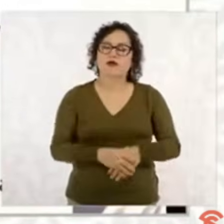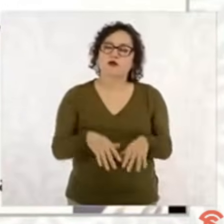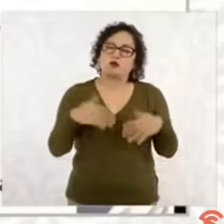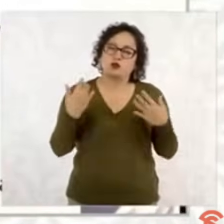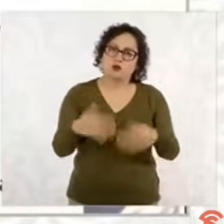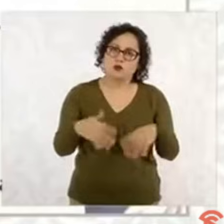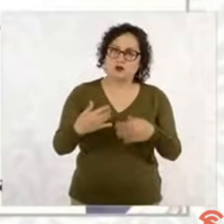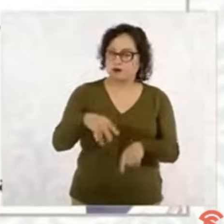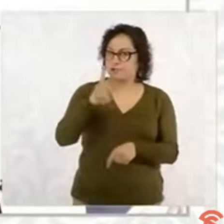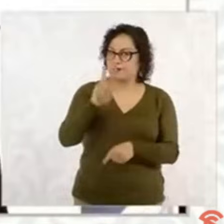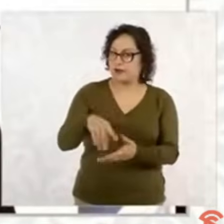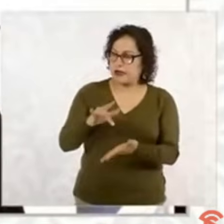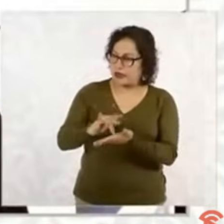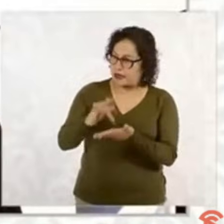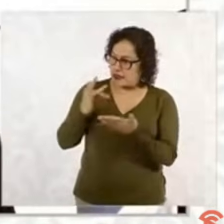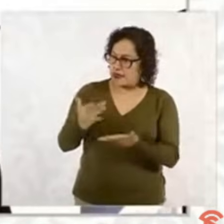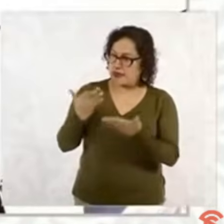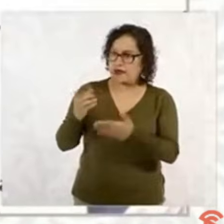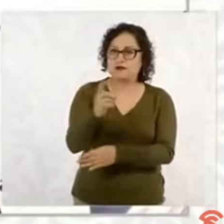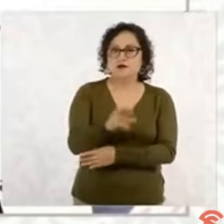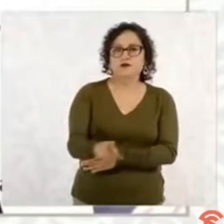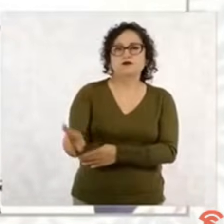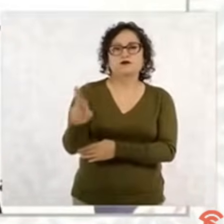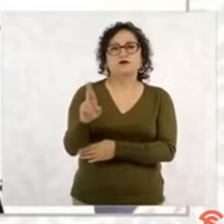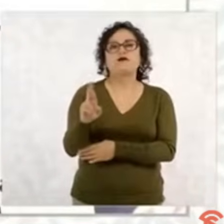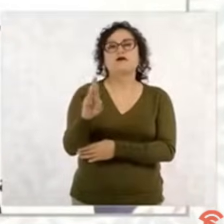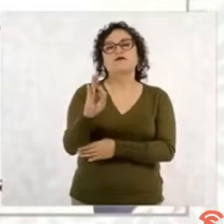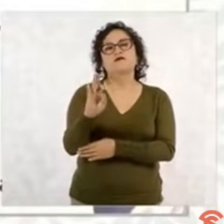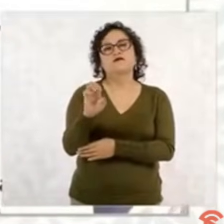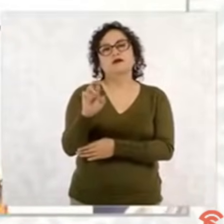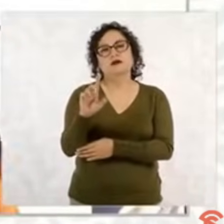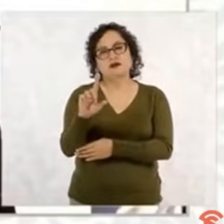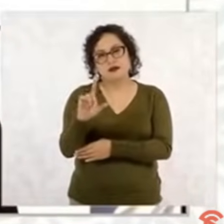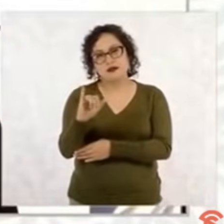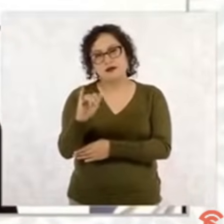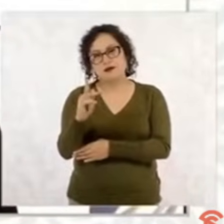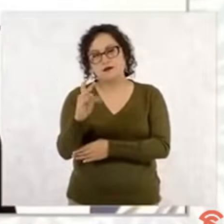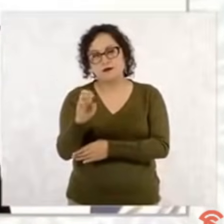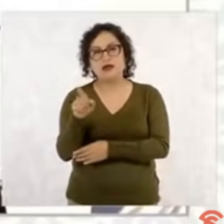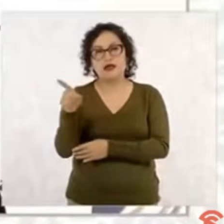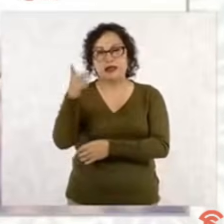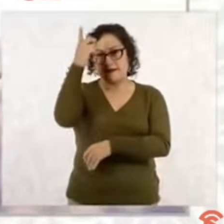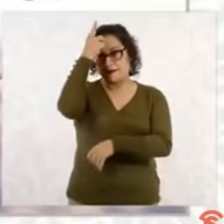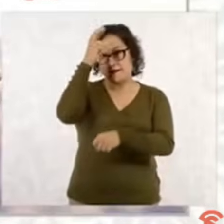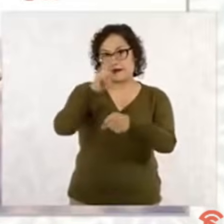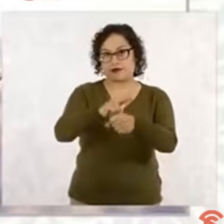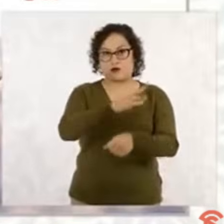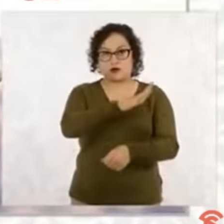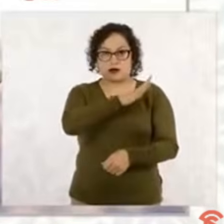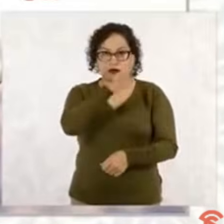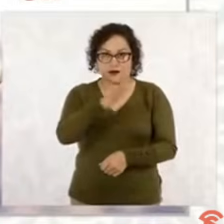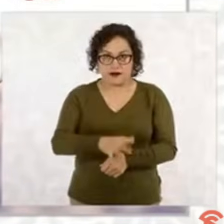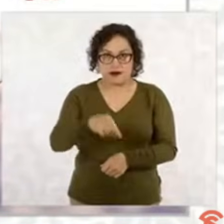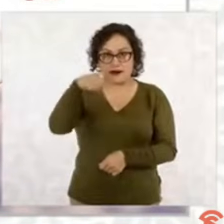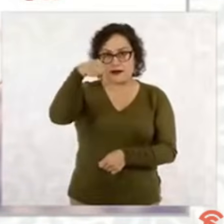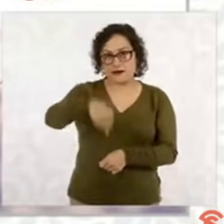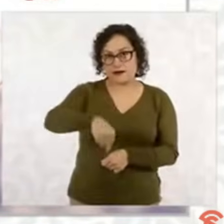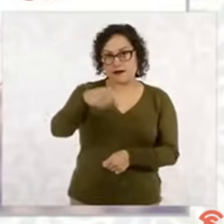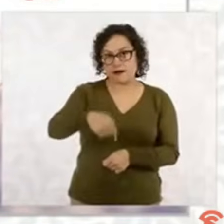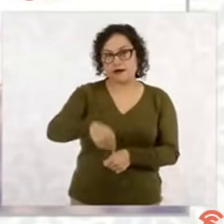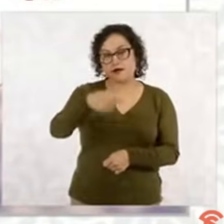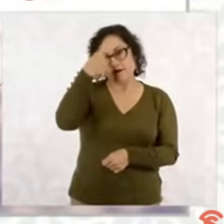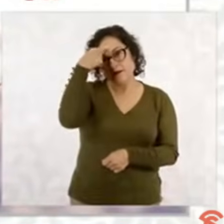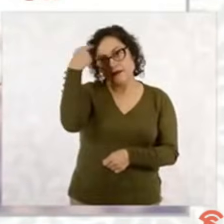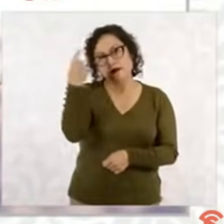acompañe el doctor Felipe Satarain, quien es nuestro director general también de agua